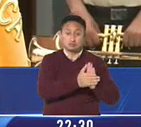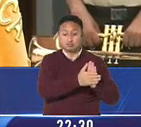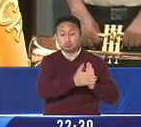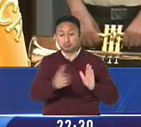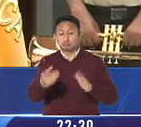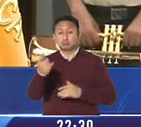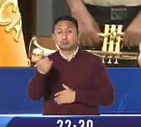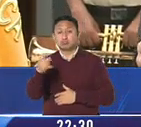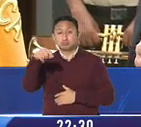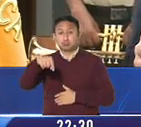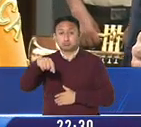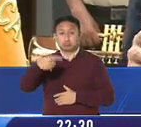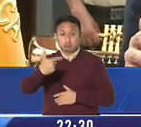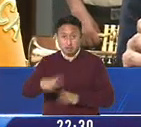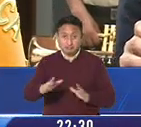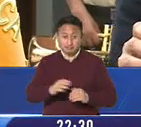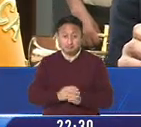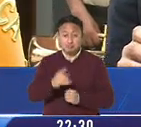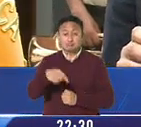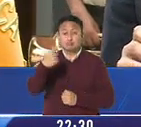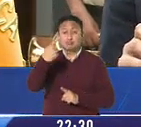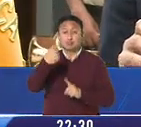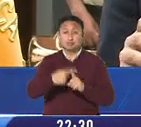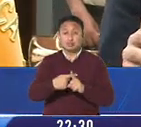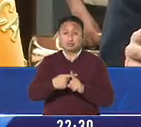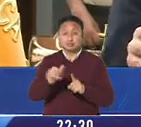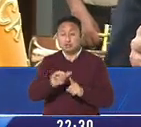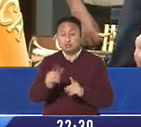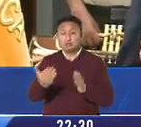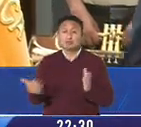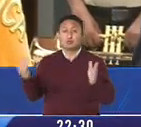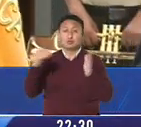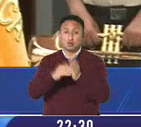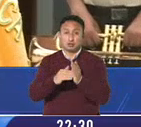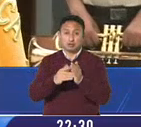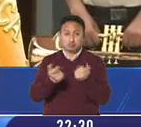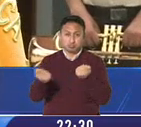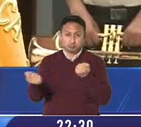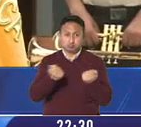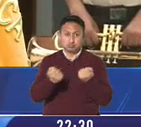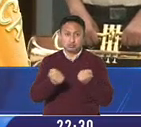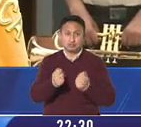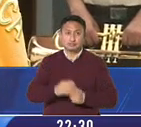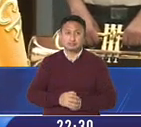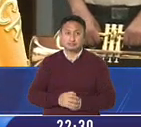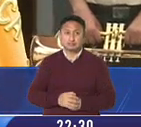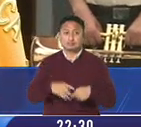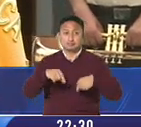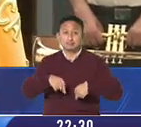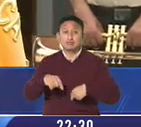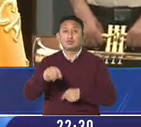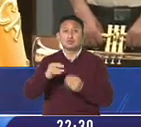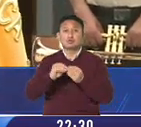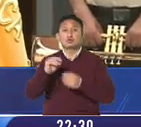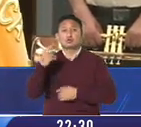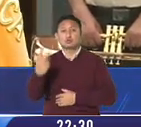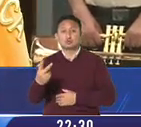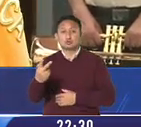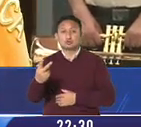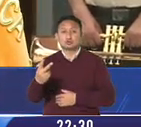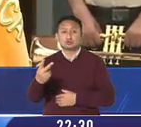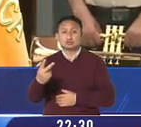el 11 de este mismo mes. El próximo mes tendremos un nuevo operativo, Rayo Quiteño, será el número 2, y de esa